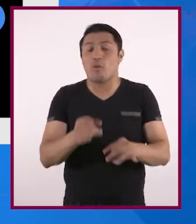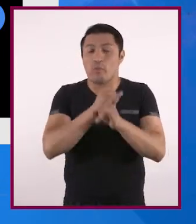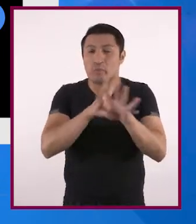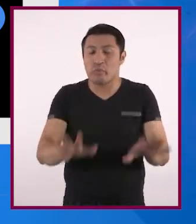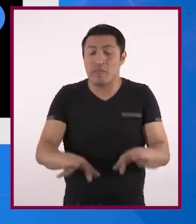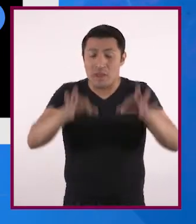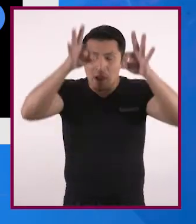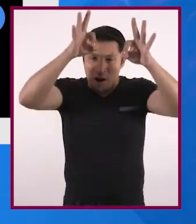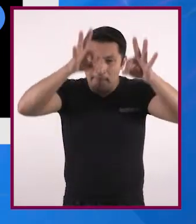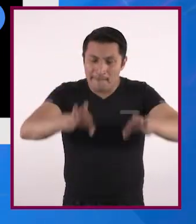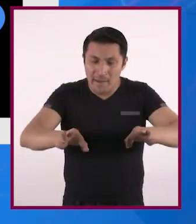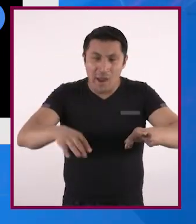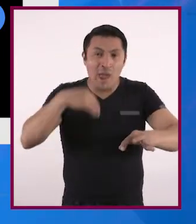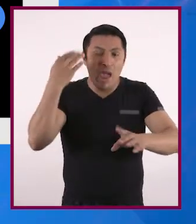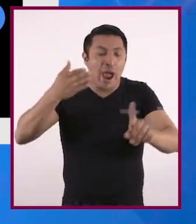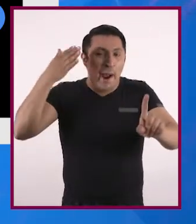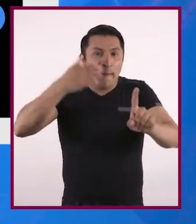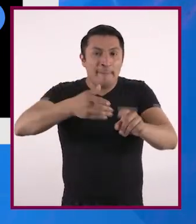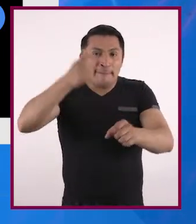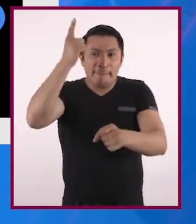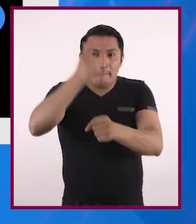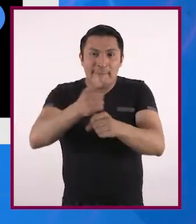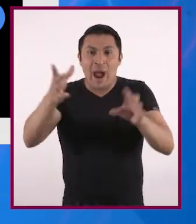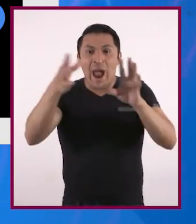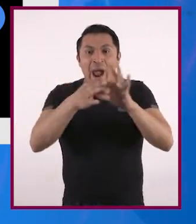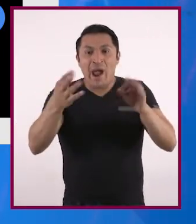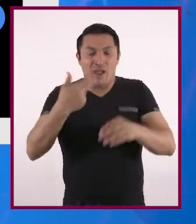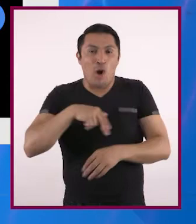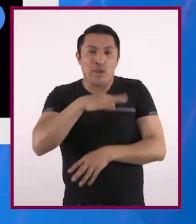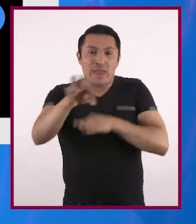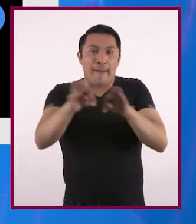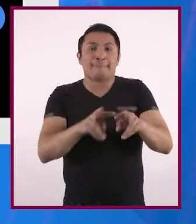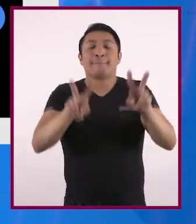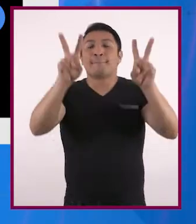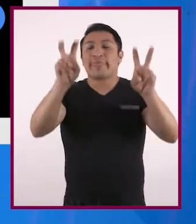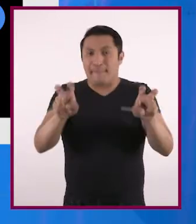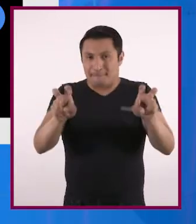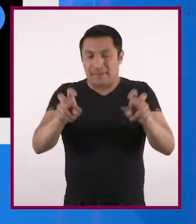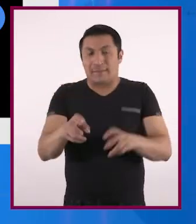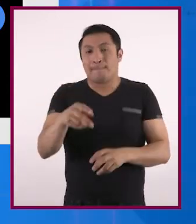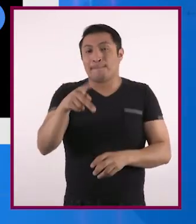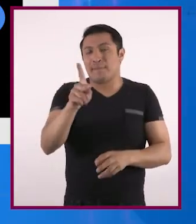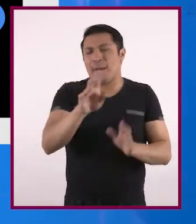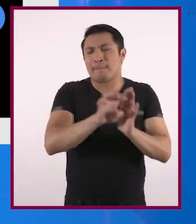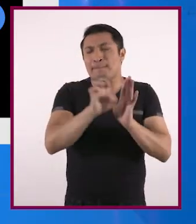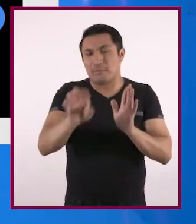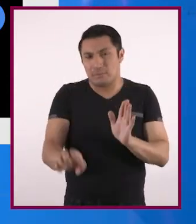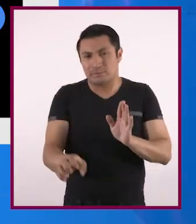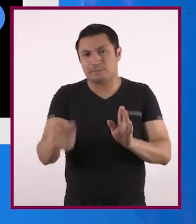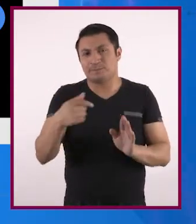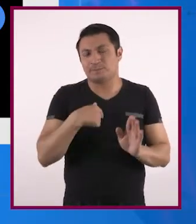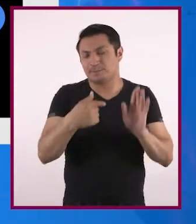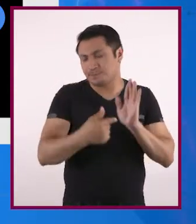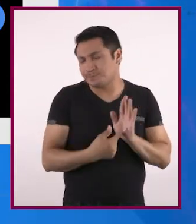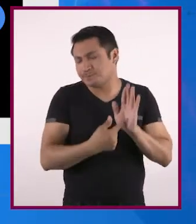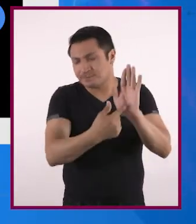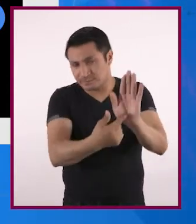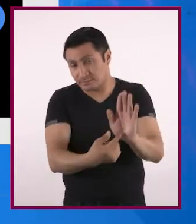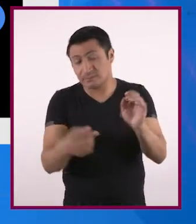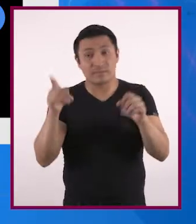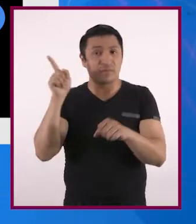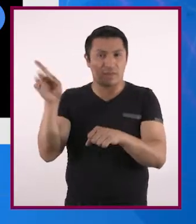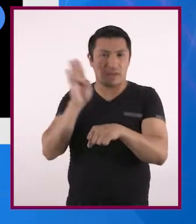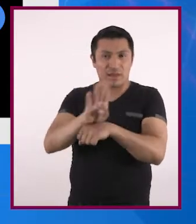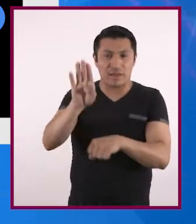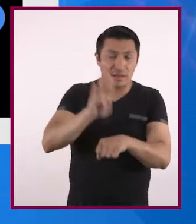que logren la precisión que nos gustaría a quienes trabajamos este tema. Entonces, por ejemplo, te voy a poner el ejemplo. En Brasil,